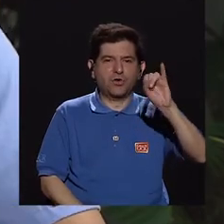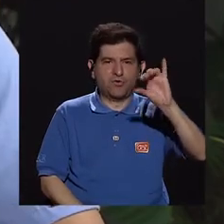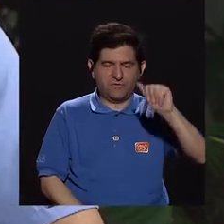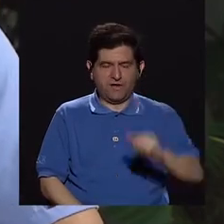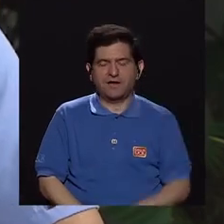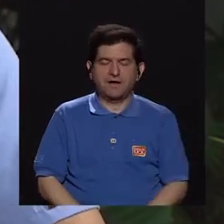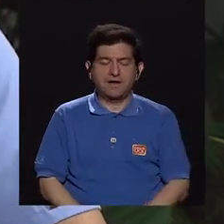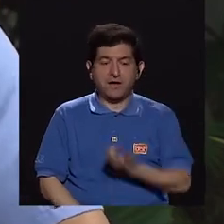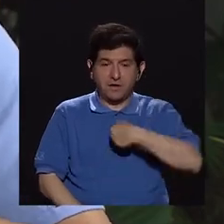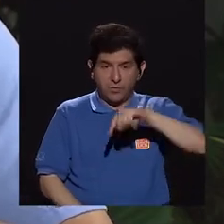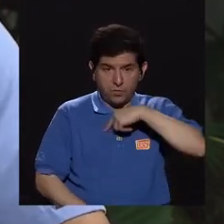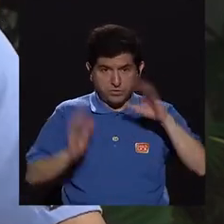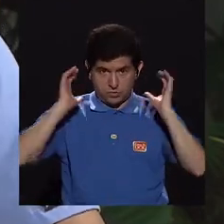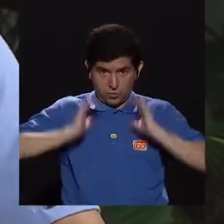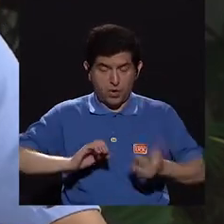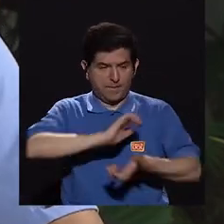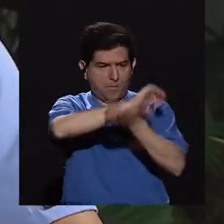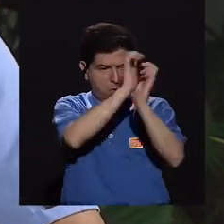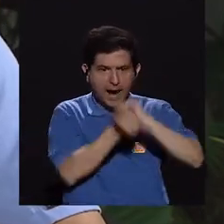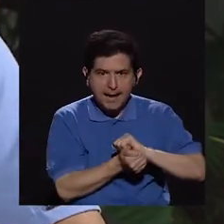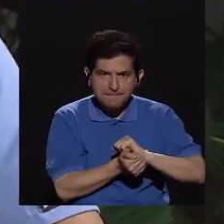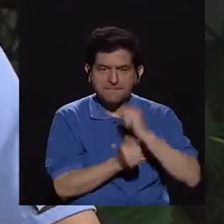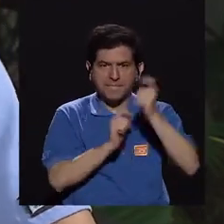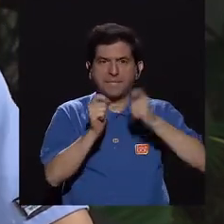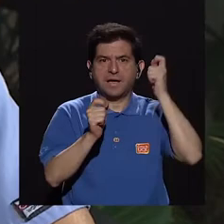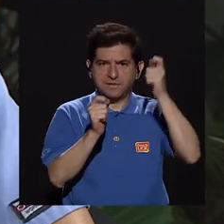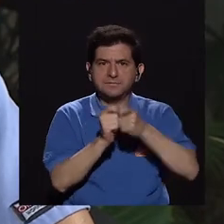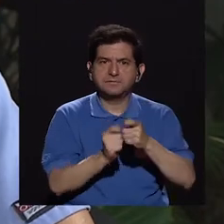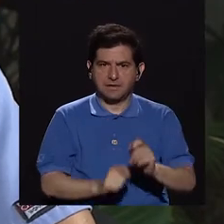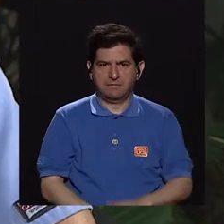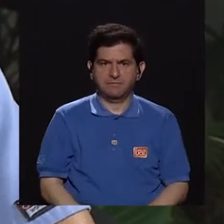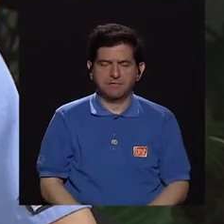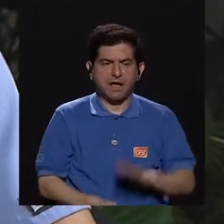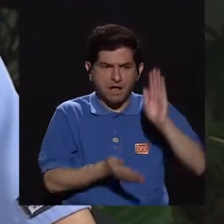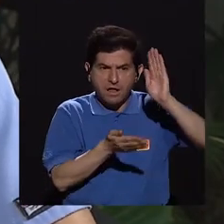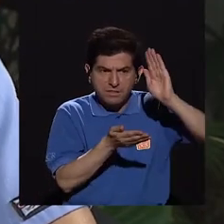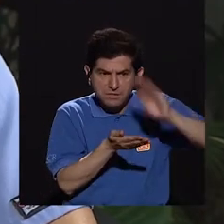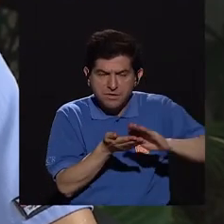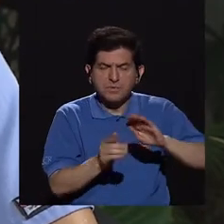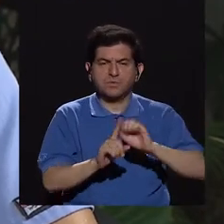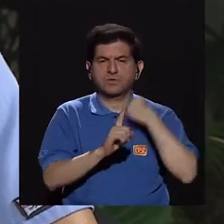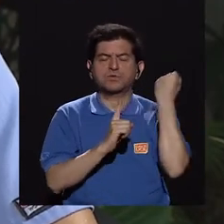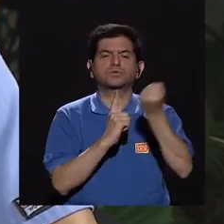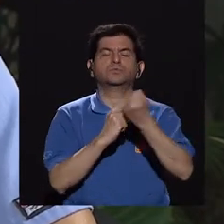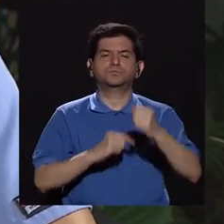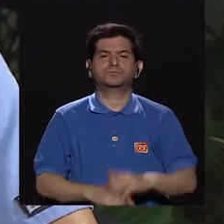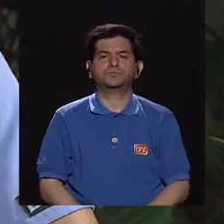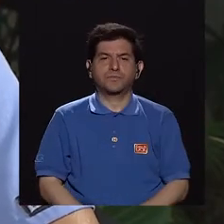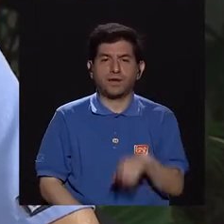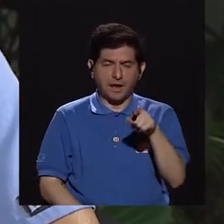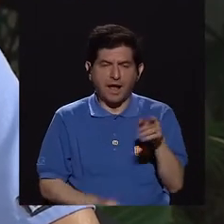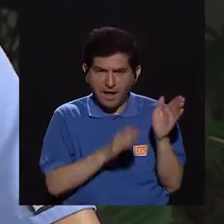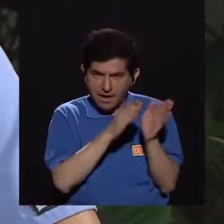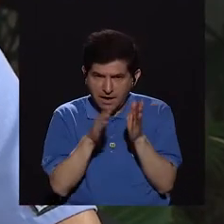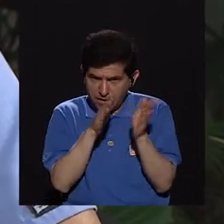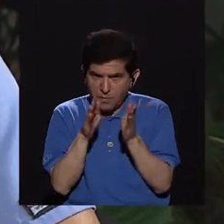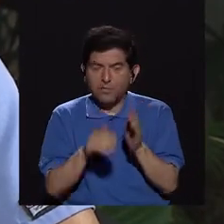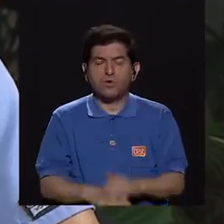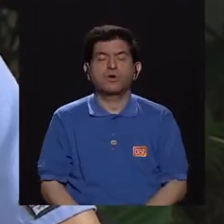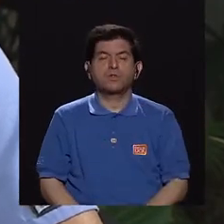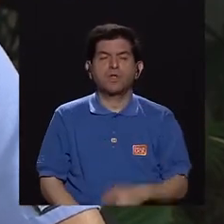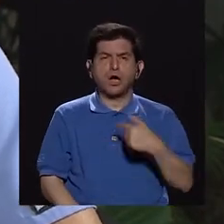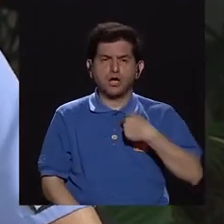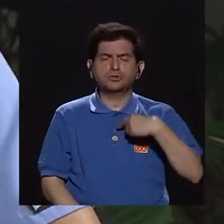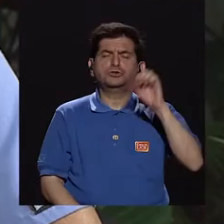manera instintiva, tiende a cambiar de posición precisamente para disminuir esa posibilidad. Para acomodarse. Sin